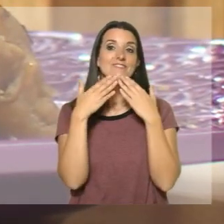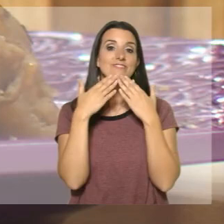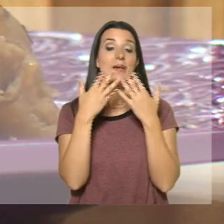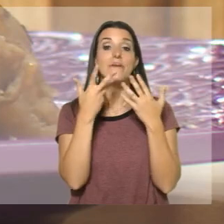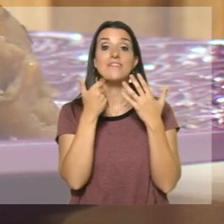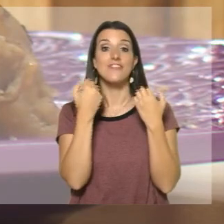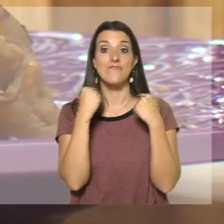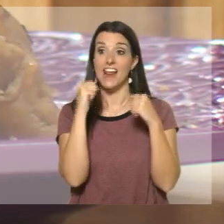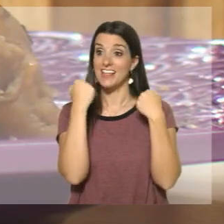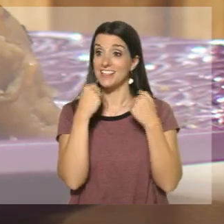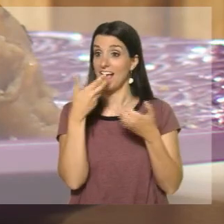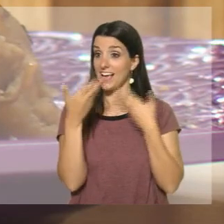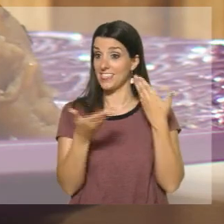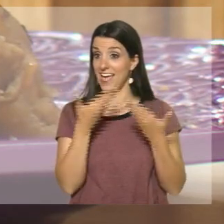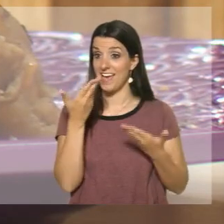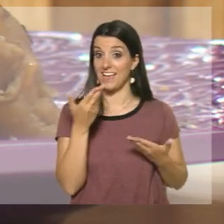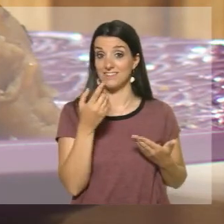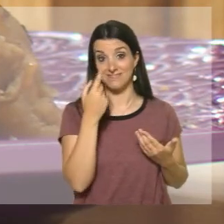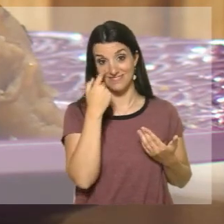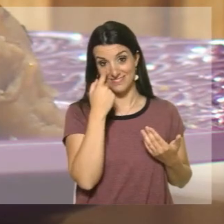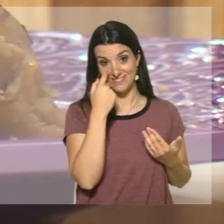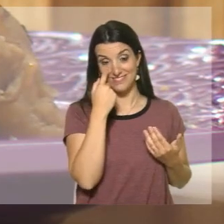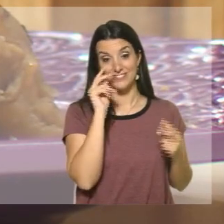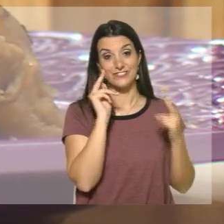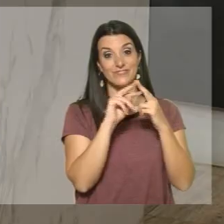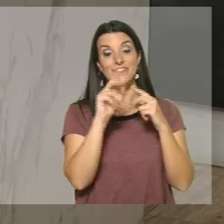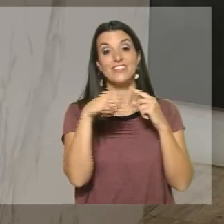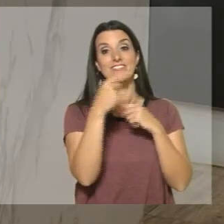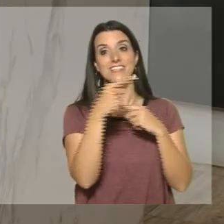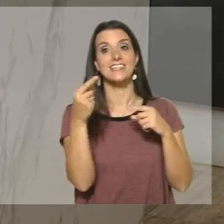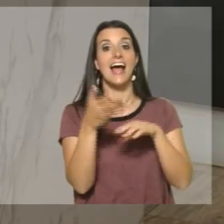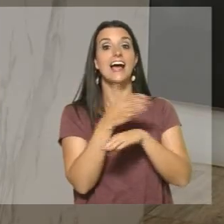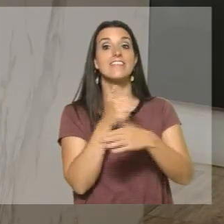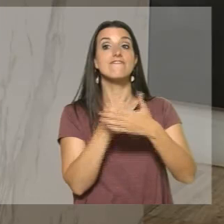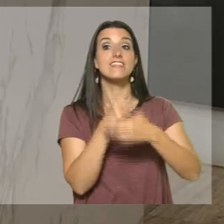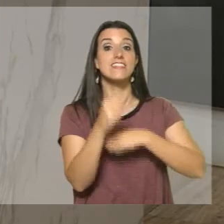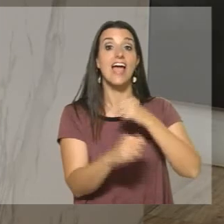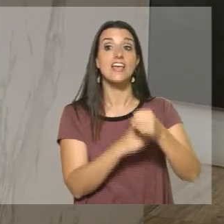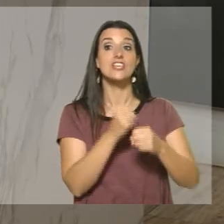y voy a practicar mi canto. Muy bien, para karaoke. Nos reencontramos la semana que viene. Año. Sí, claro.